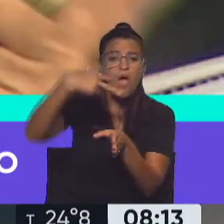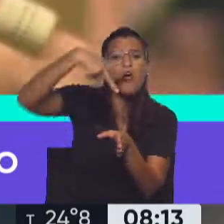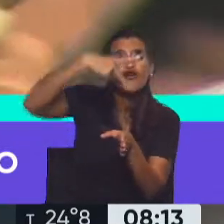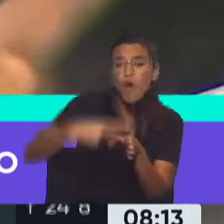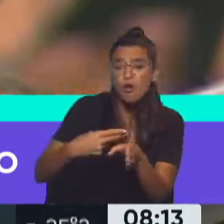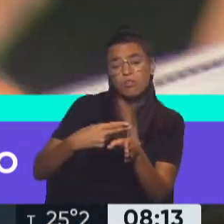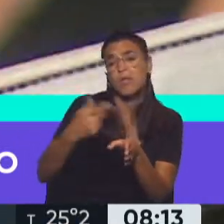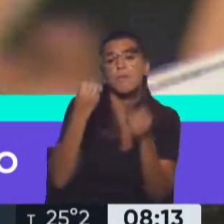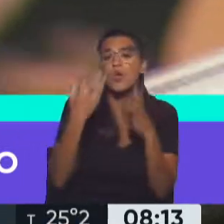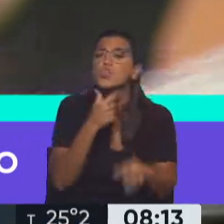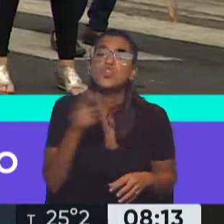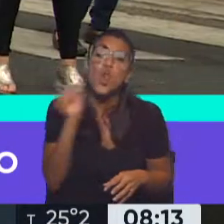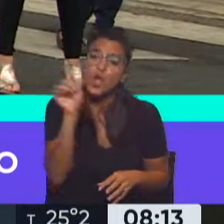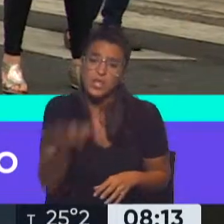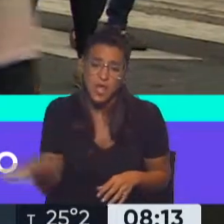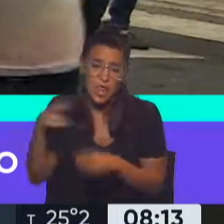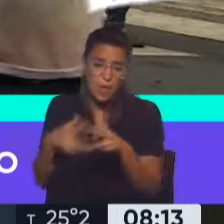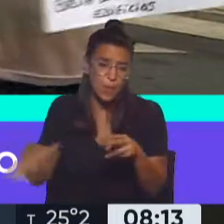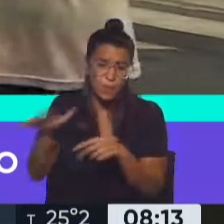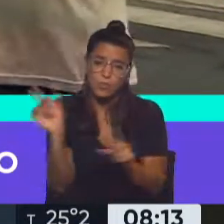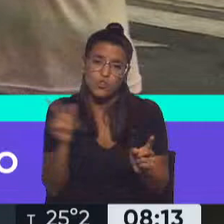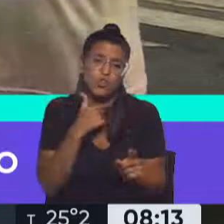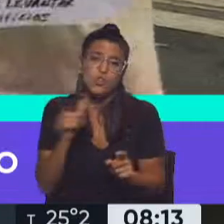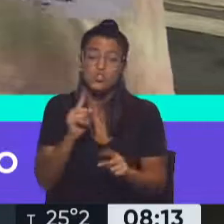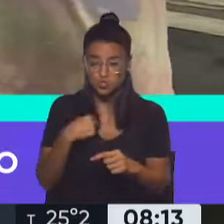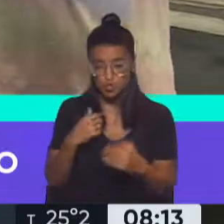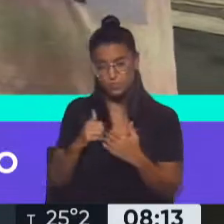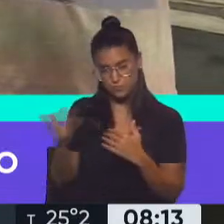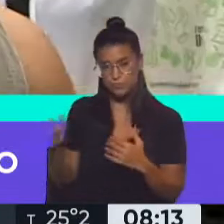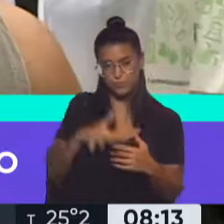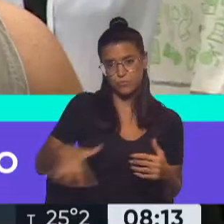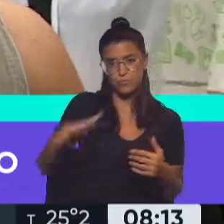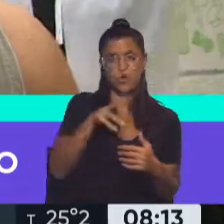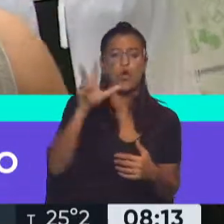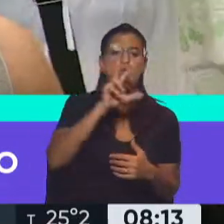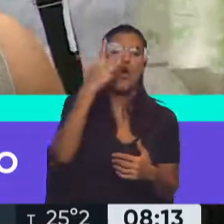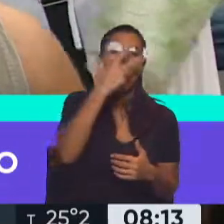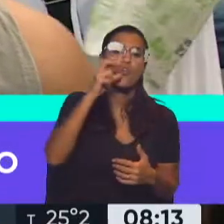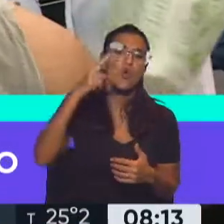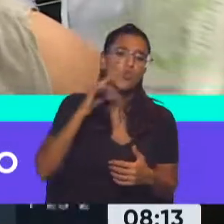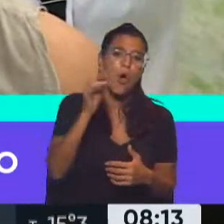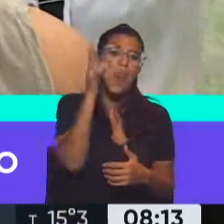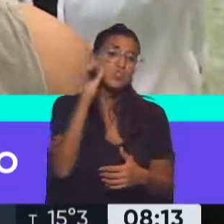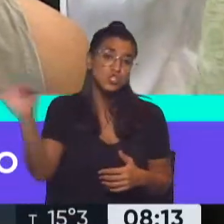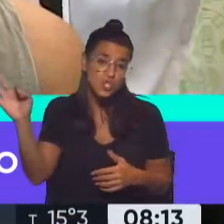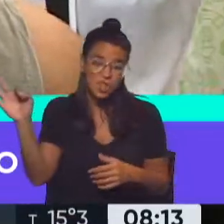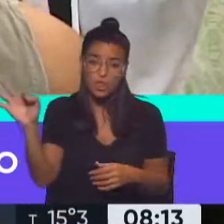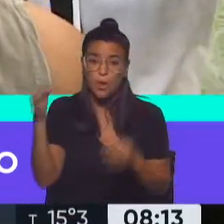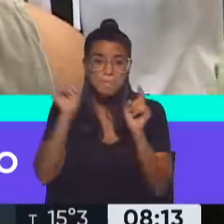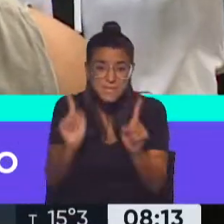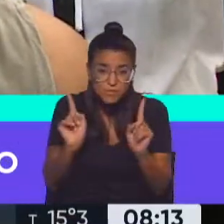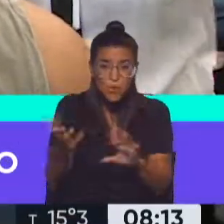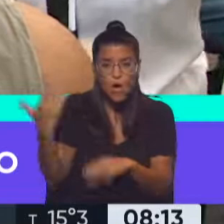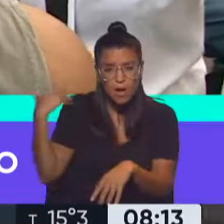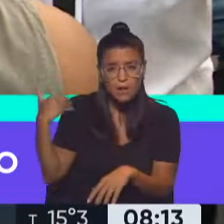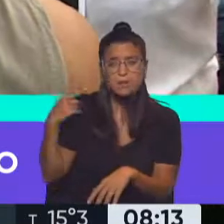horizontal sobre Avenida Honorio Pueyrredón. Totalmente, yo soy vecina de Honorio Pueyrredón al 800 y fue de una, y así como hicieron ahora, que